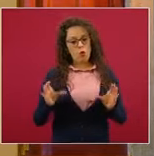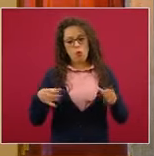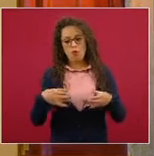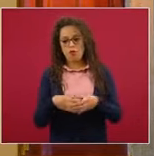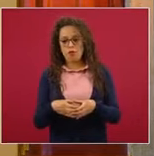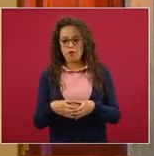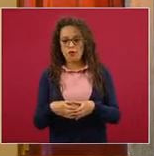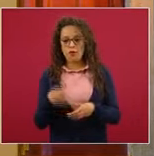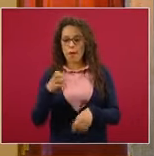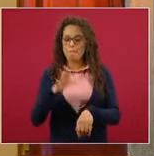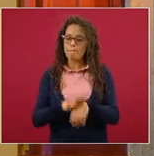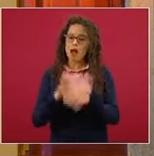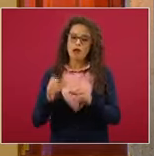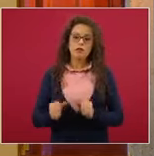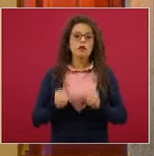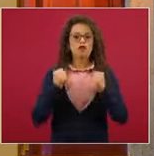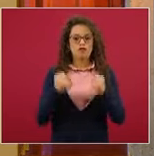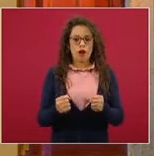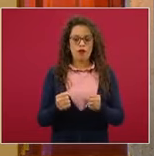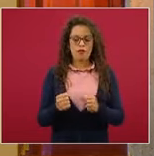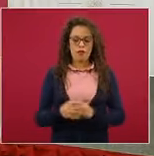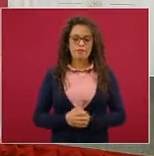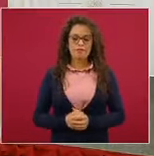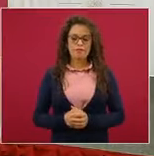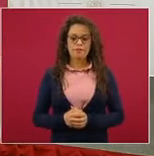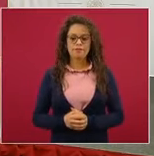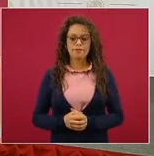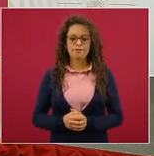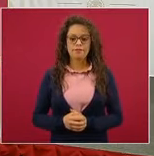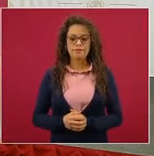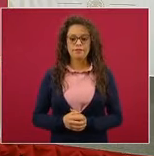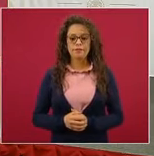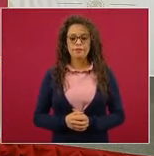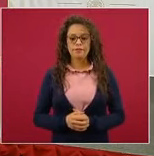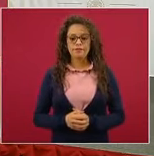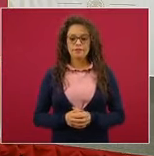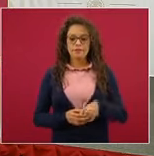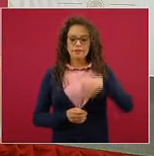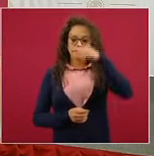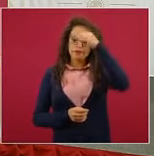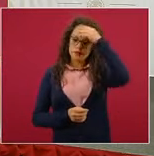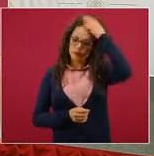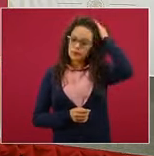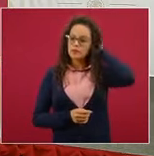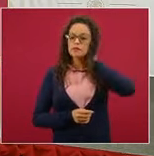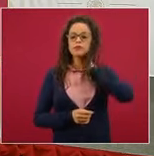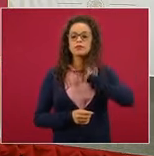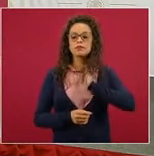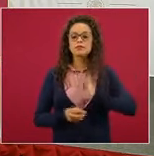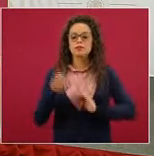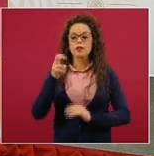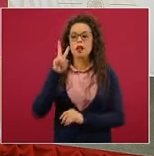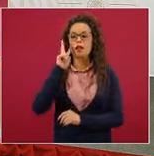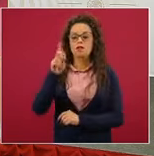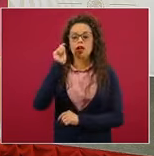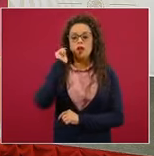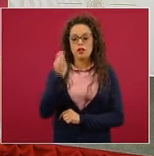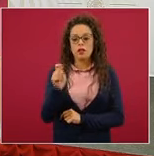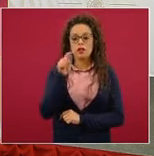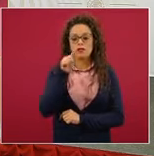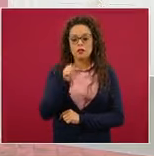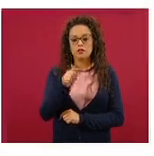dispersa, a la más intensa en un momento determinado. Veamos la siguiente. Aquí tenemos a los Emiratos Árabes Unidos,